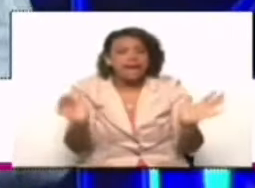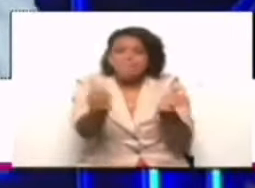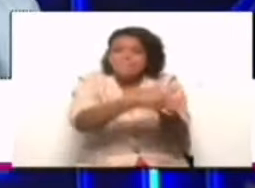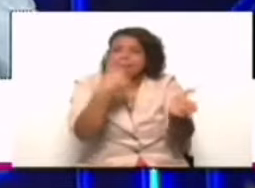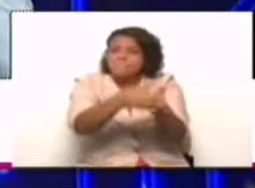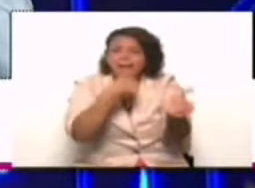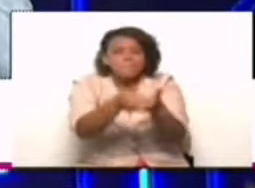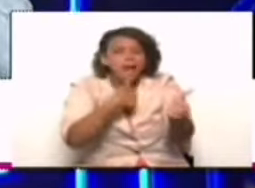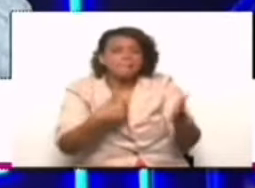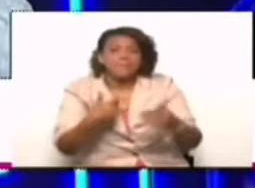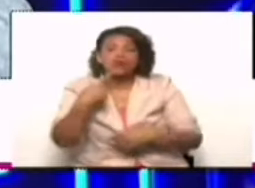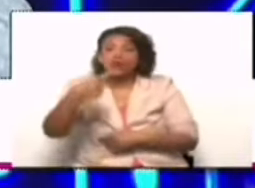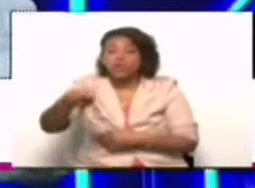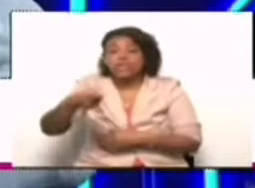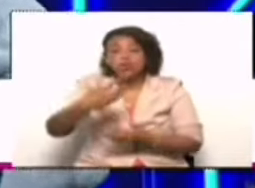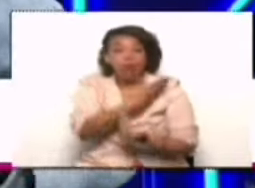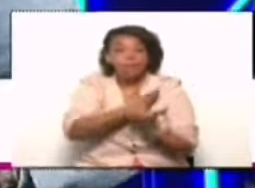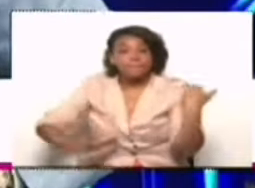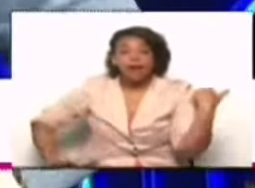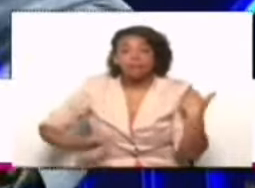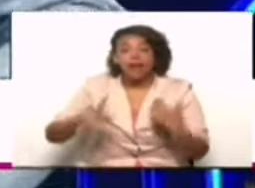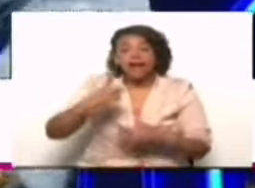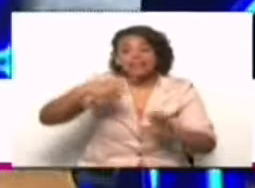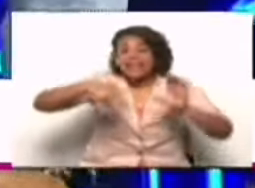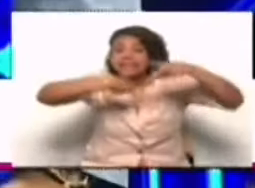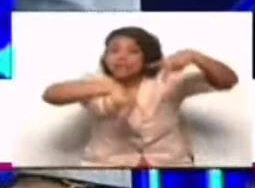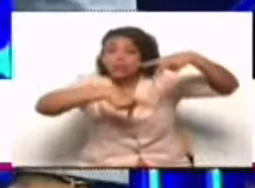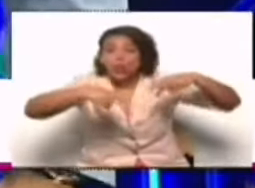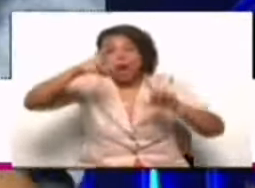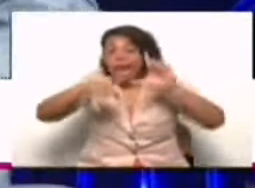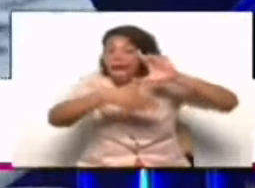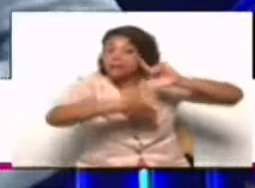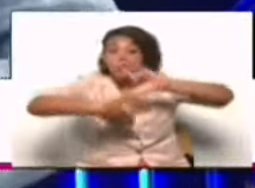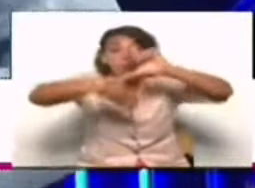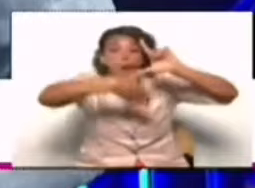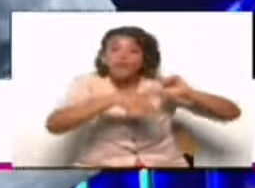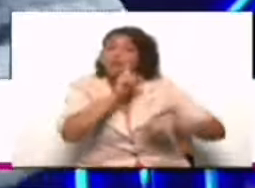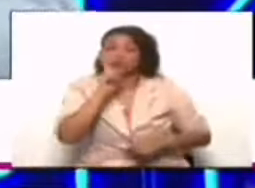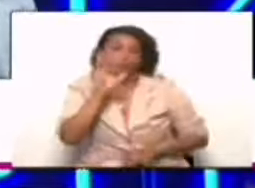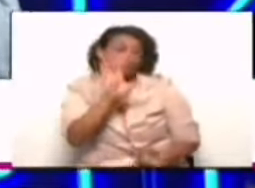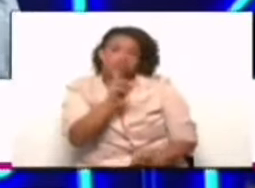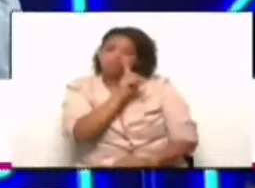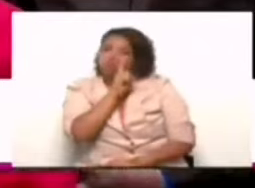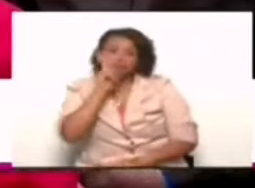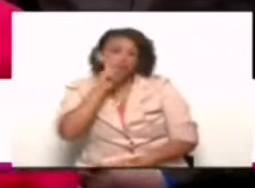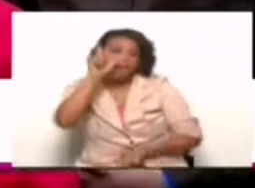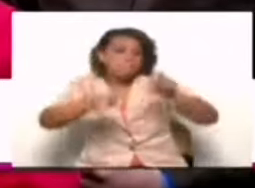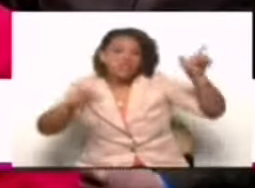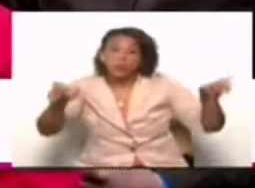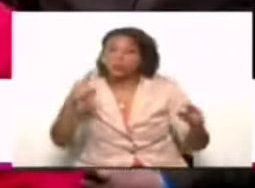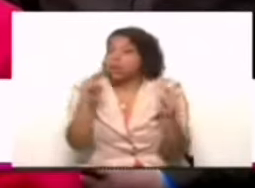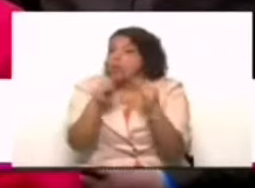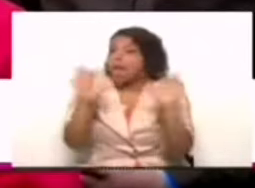Yo le digo al jefe de TikTok de Latinoamérica, Clodovaldo, no me sé el nombre, porque son gente que no se